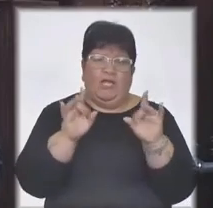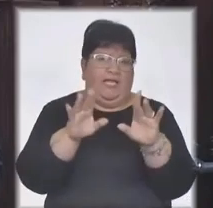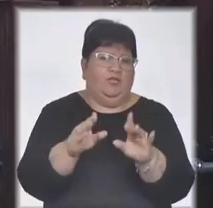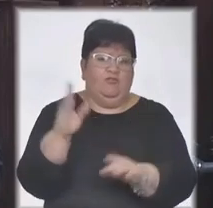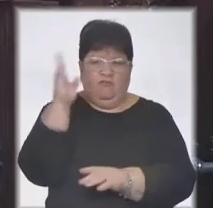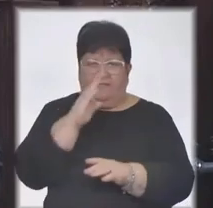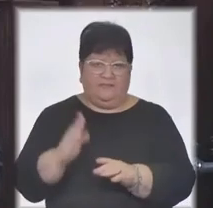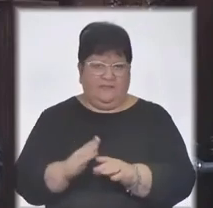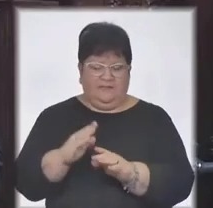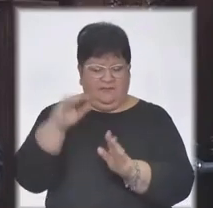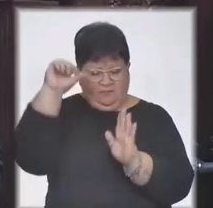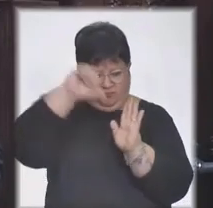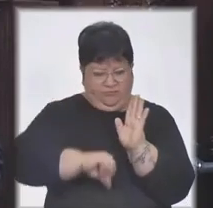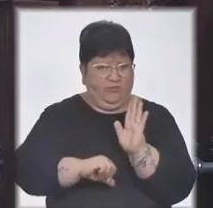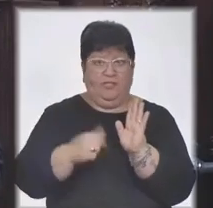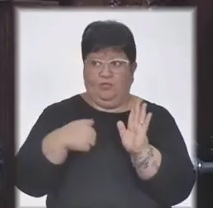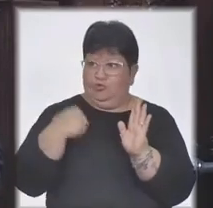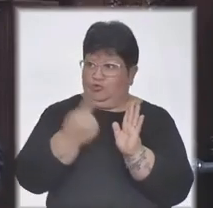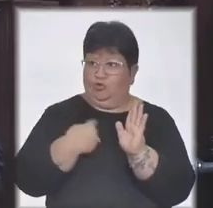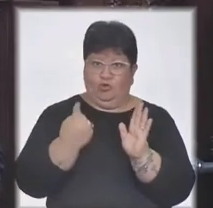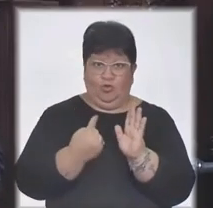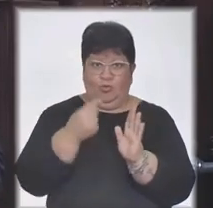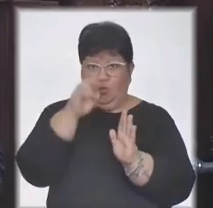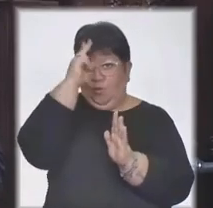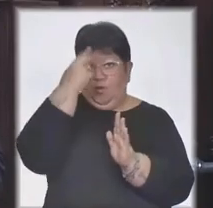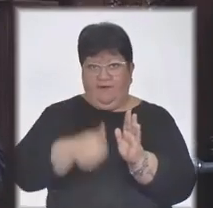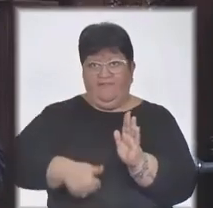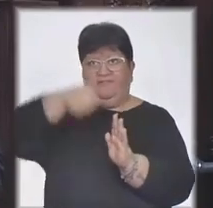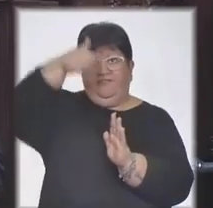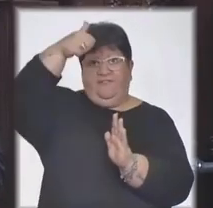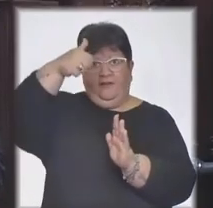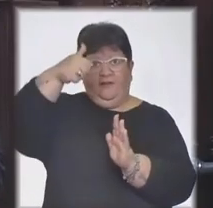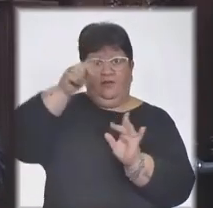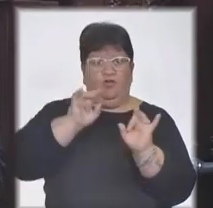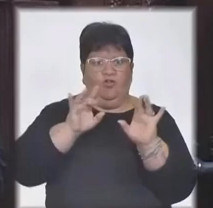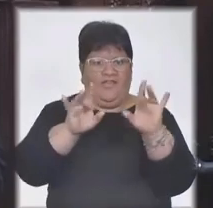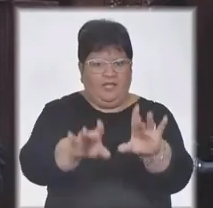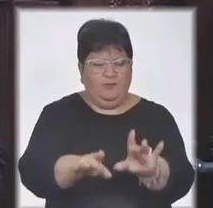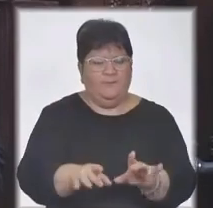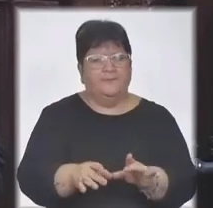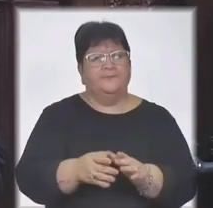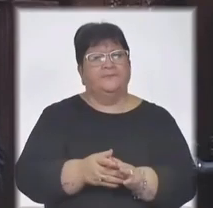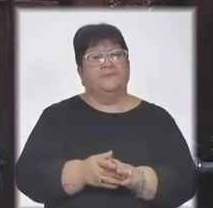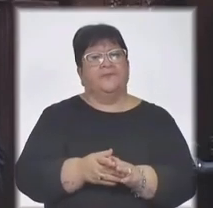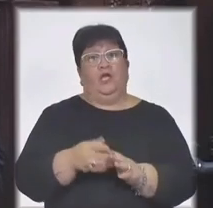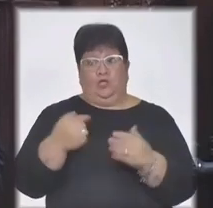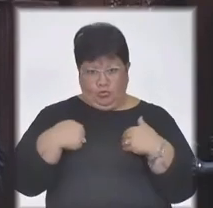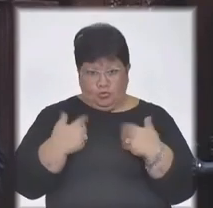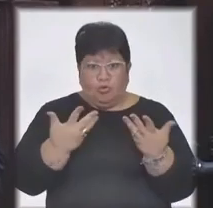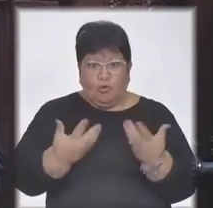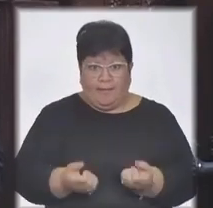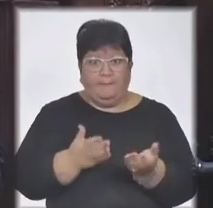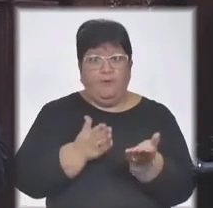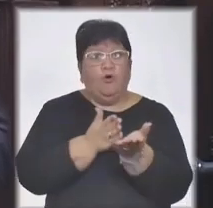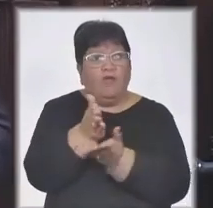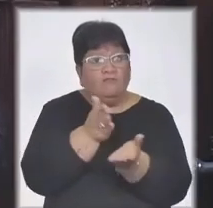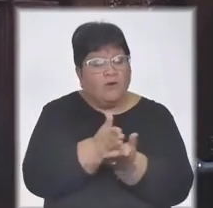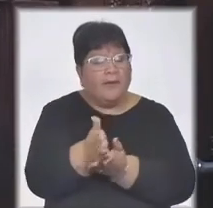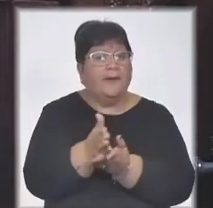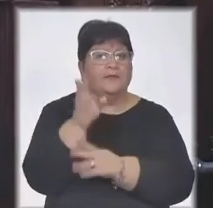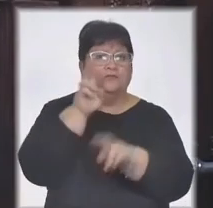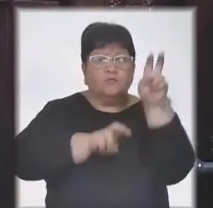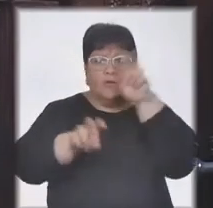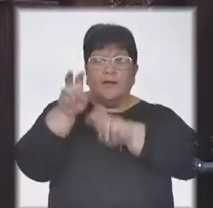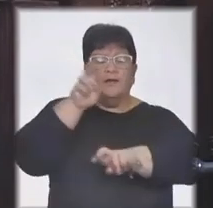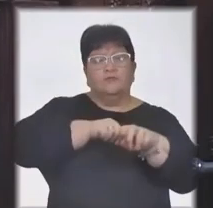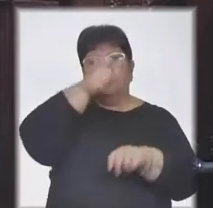presidenta. Nuestra fuerza política tiene un compromiso en colaborar, en buscar soluciones ante esta grave